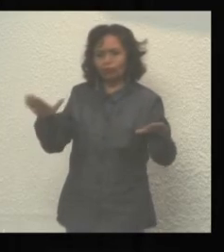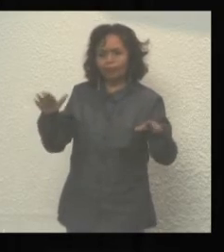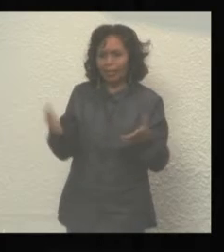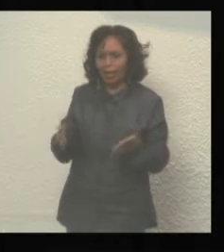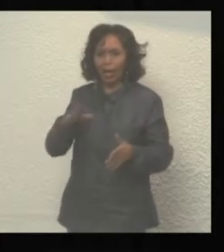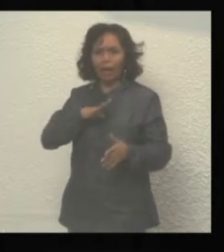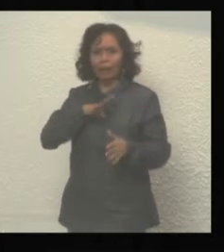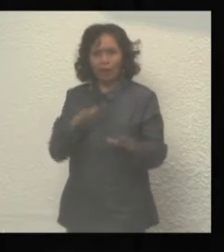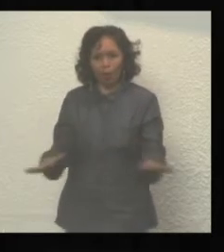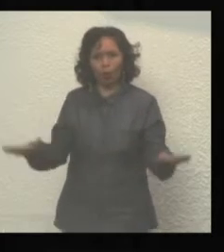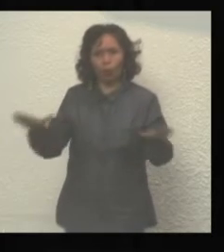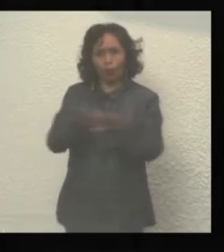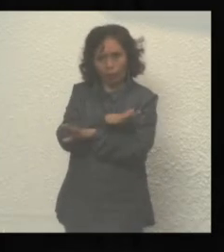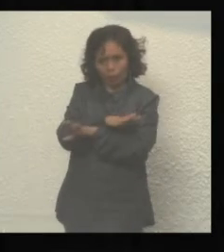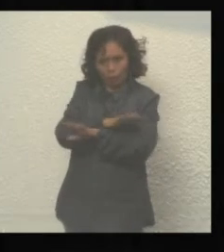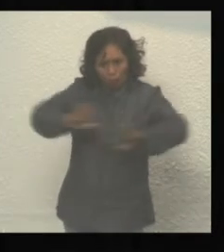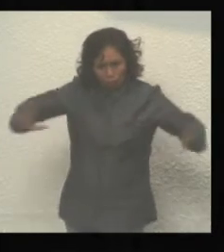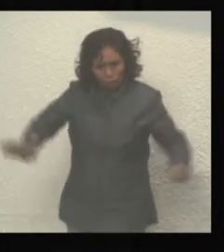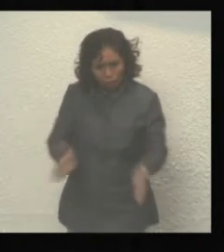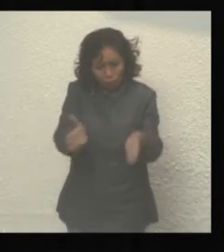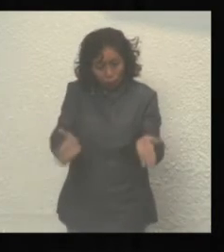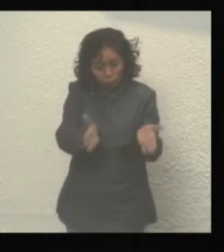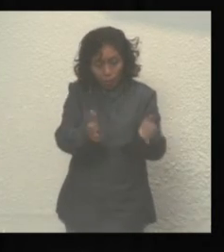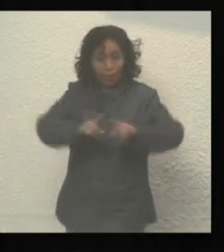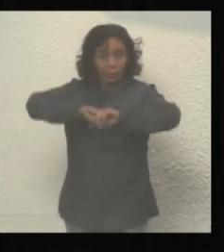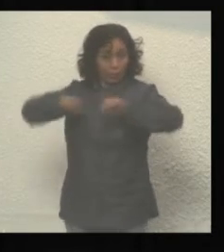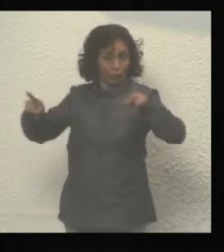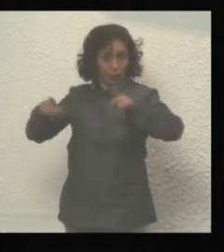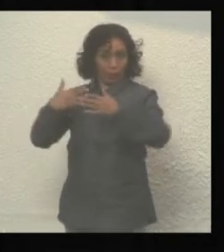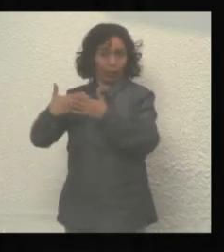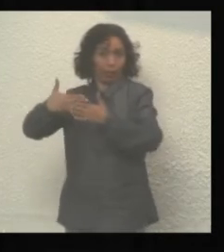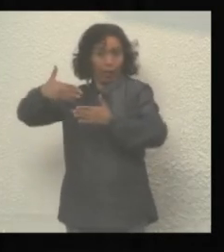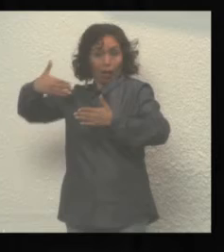una forma diferente a lo que se había hecho en el Estado.